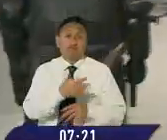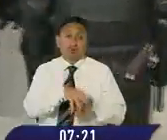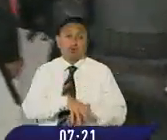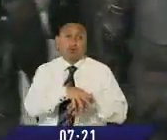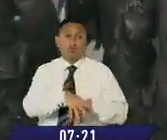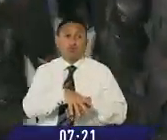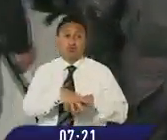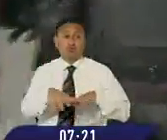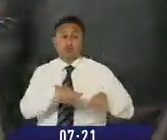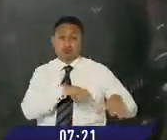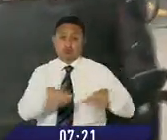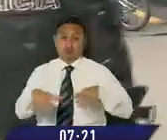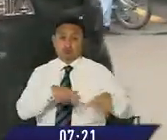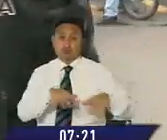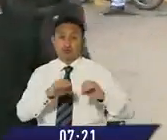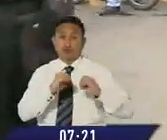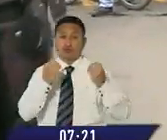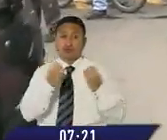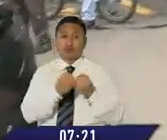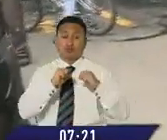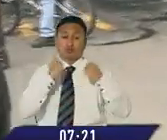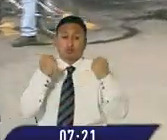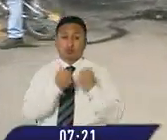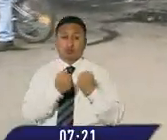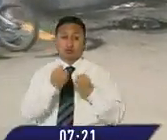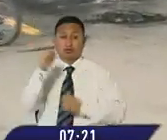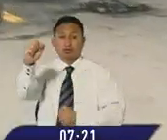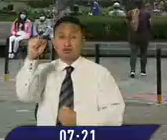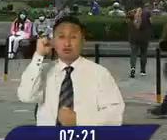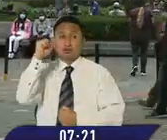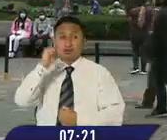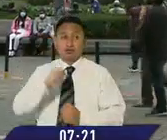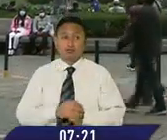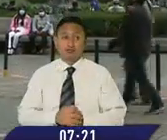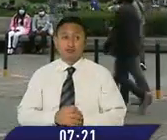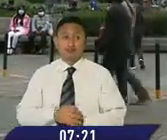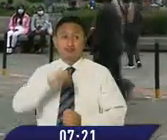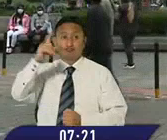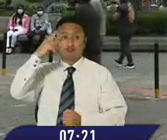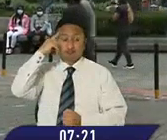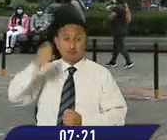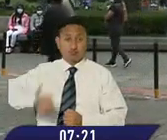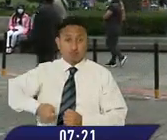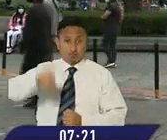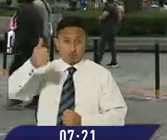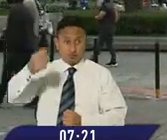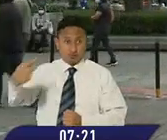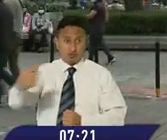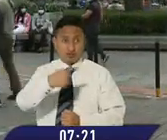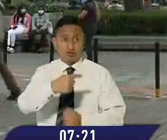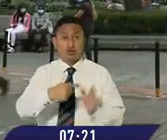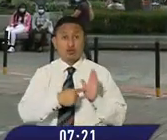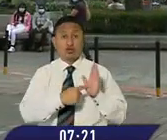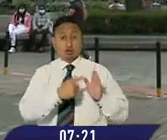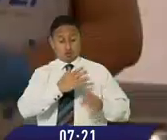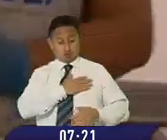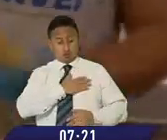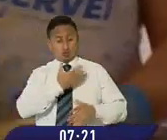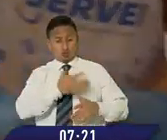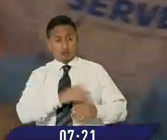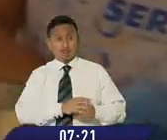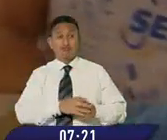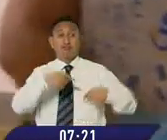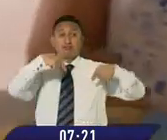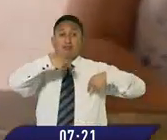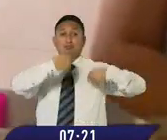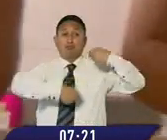paralización de actividades de organizaciones sociales y sindicales. El gobierno nacional saca el pecho, anunciando que en mayo